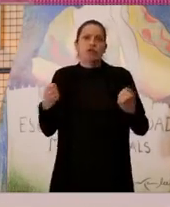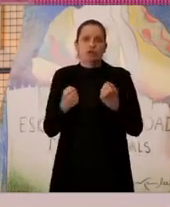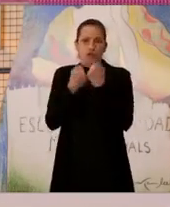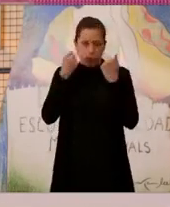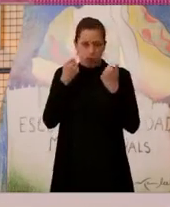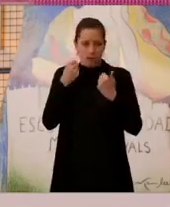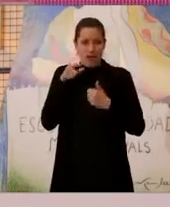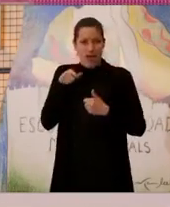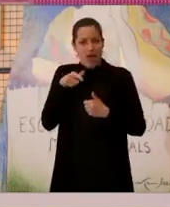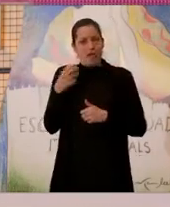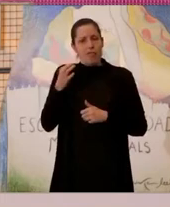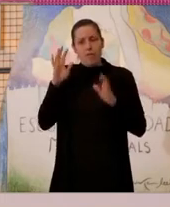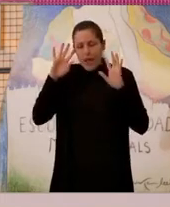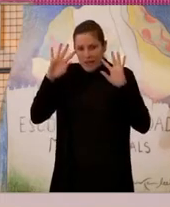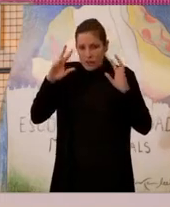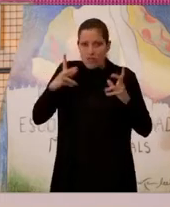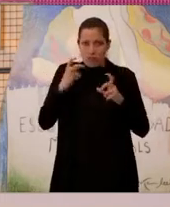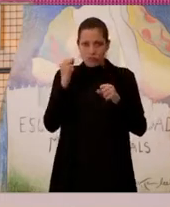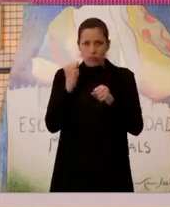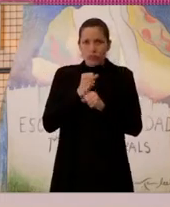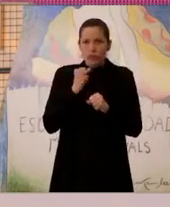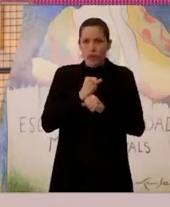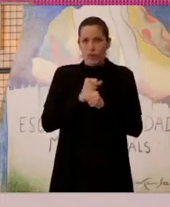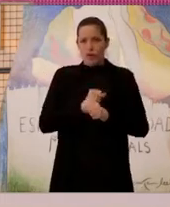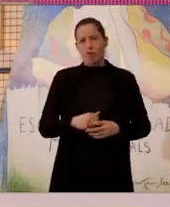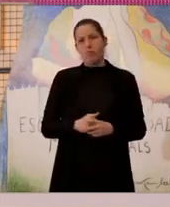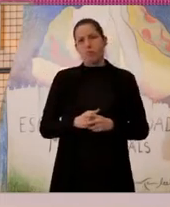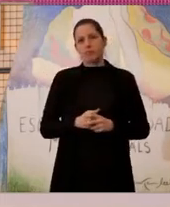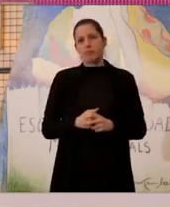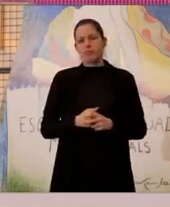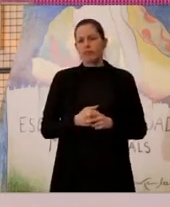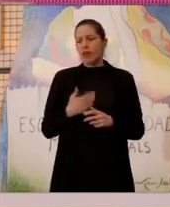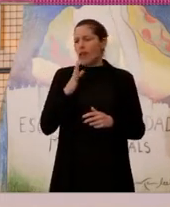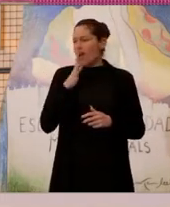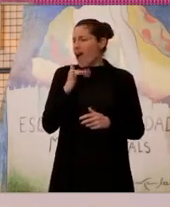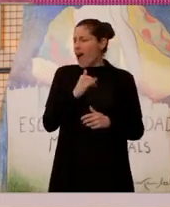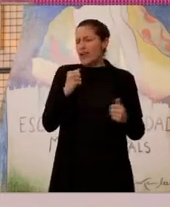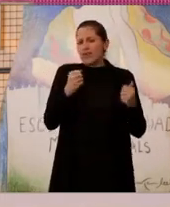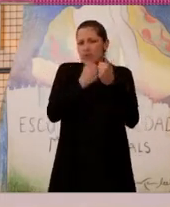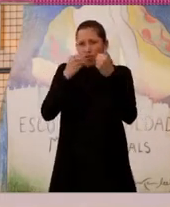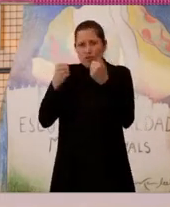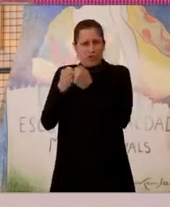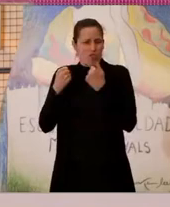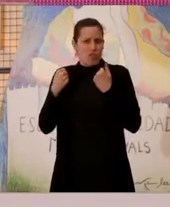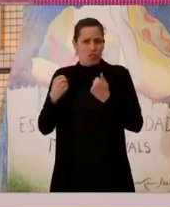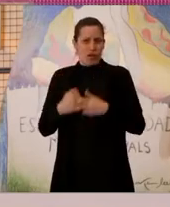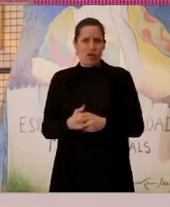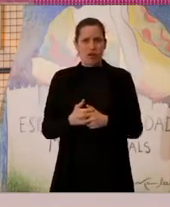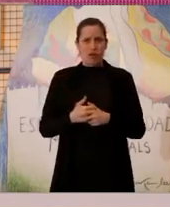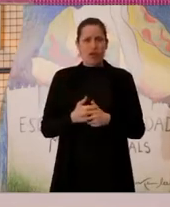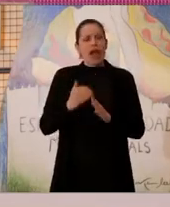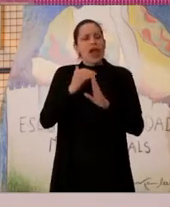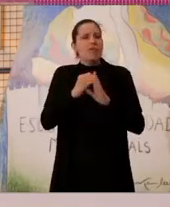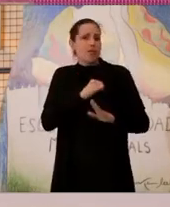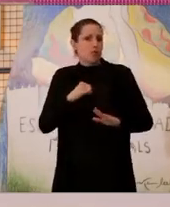concentrar nuestros esfuerzos en varios sentidos o sea chocamos por todas partes a nivel personal